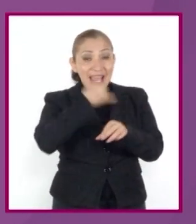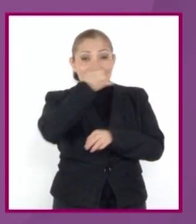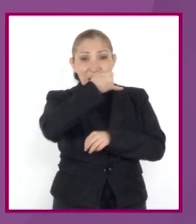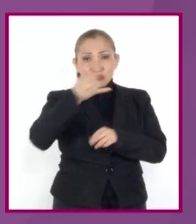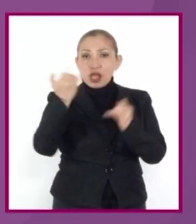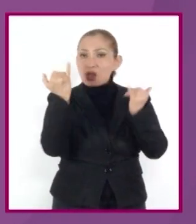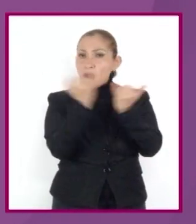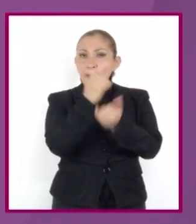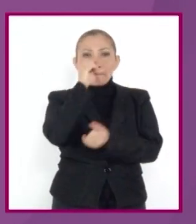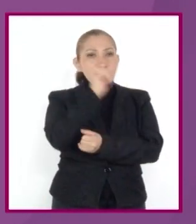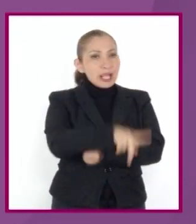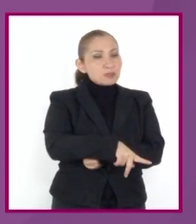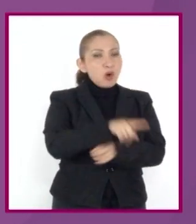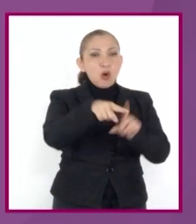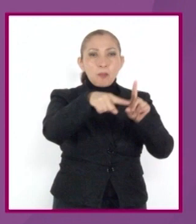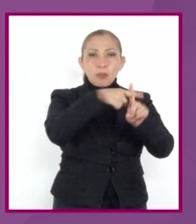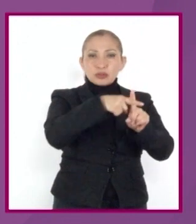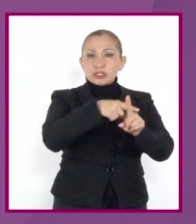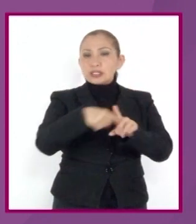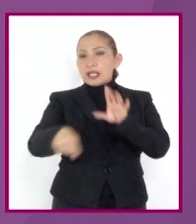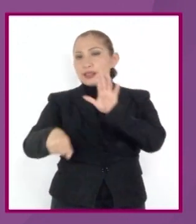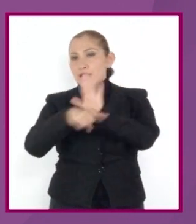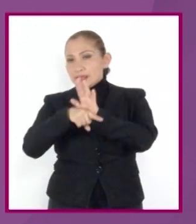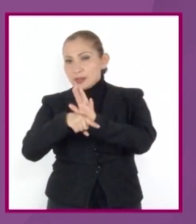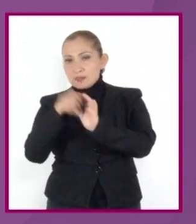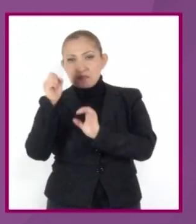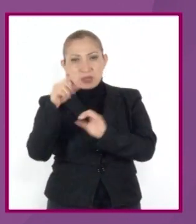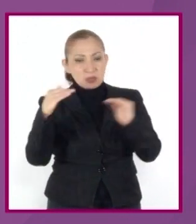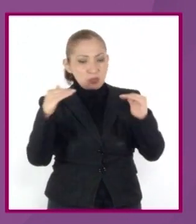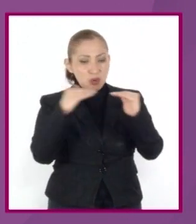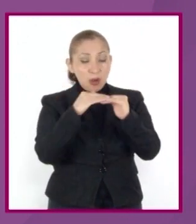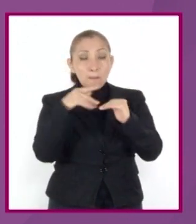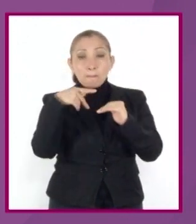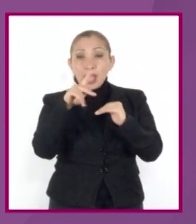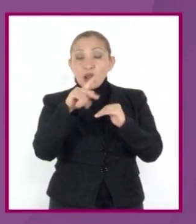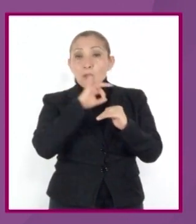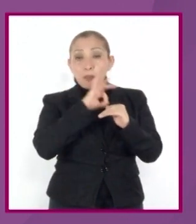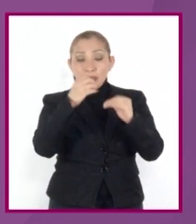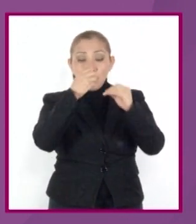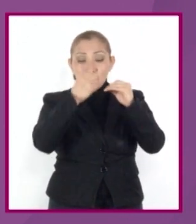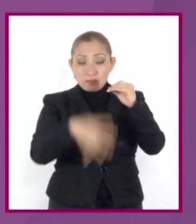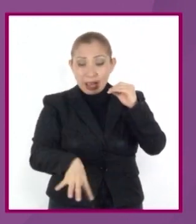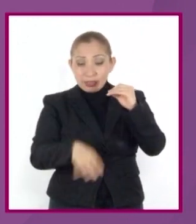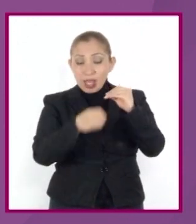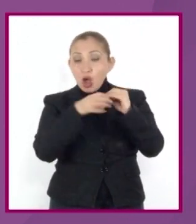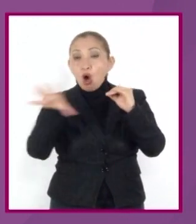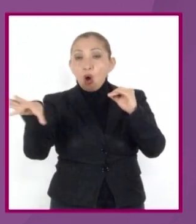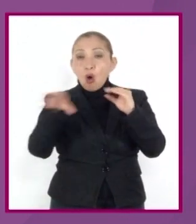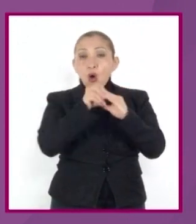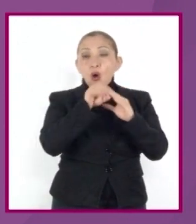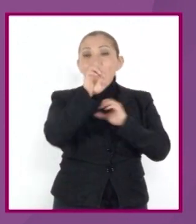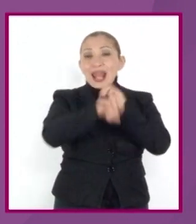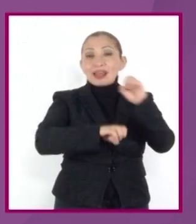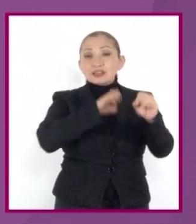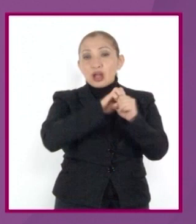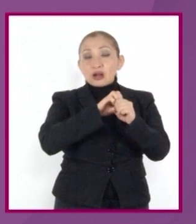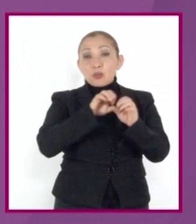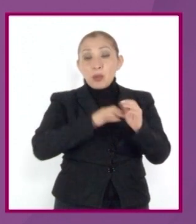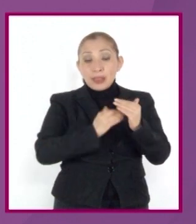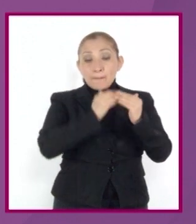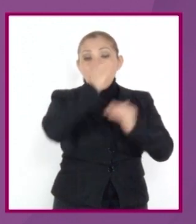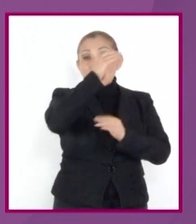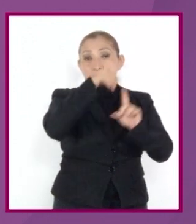igual cantidad de carga positiva que negativa. Sin embargo, puede perder o ganar electrones y adquirir una